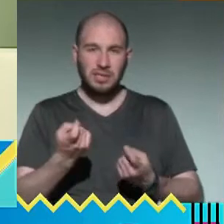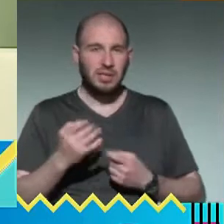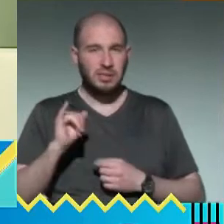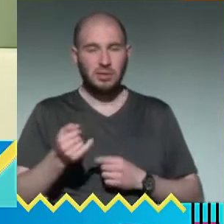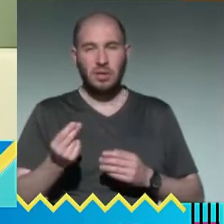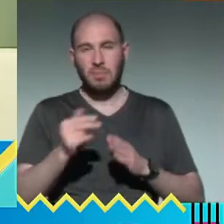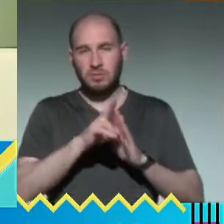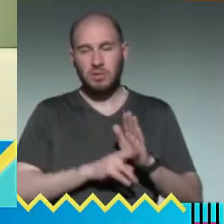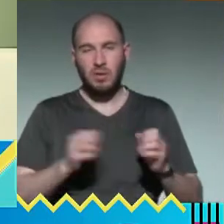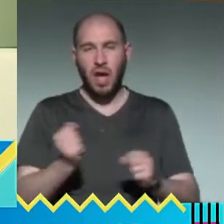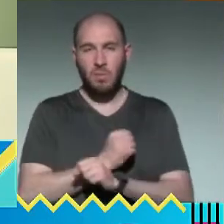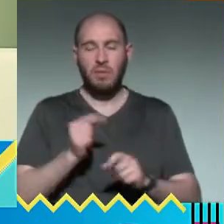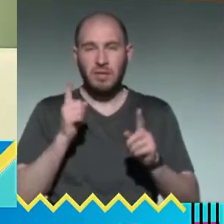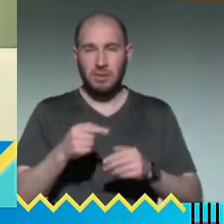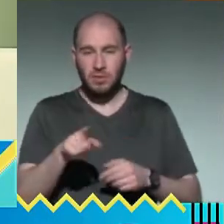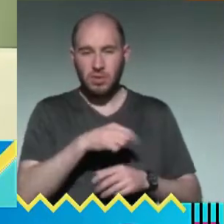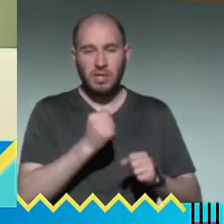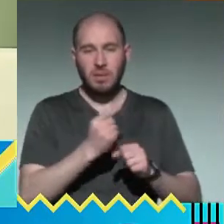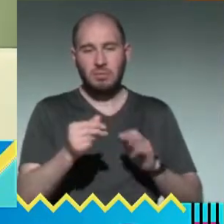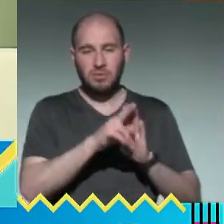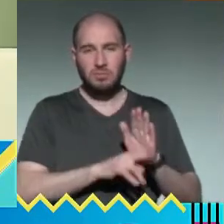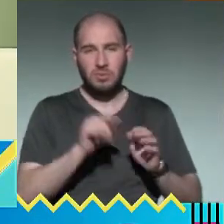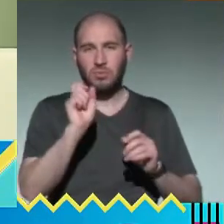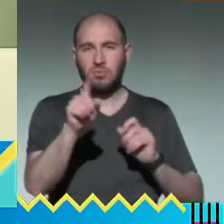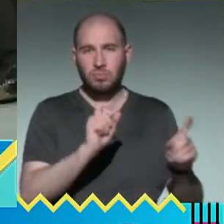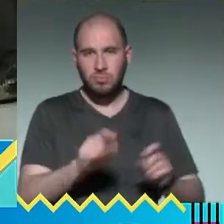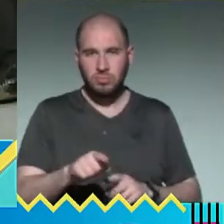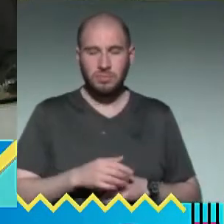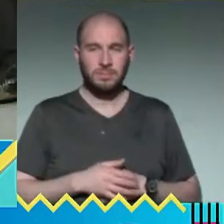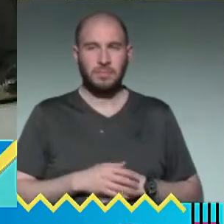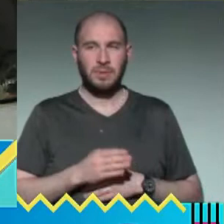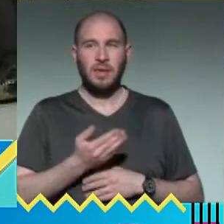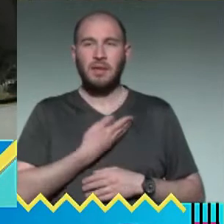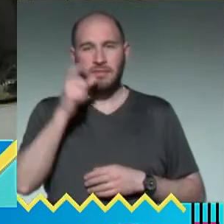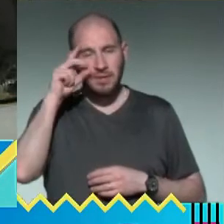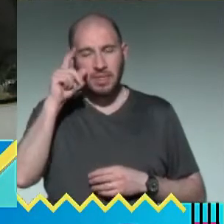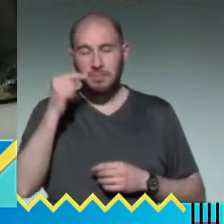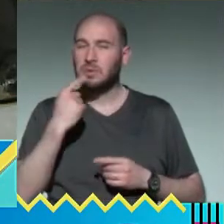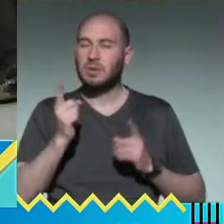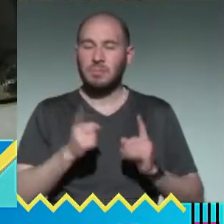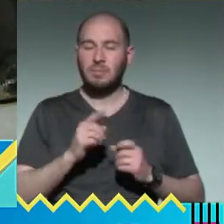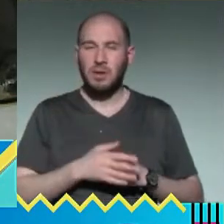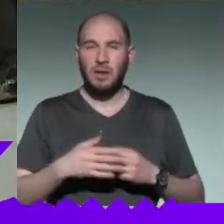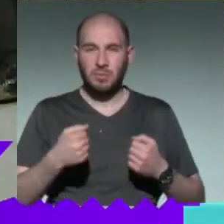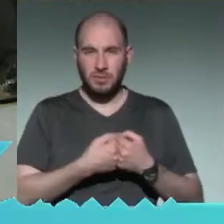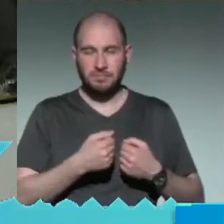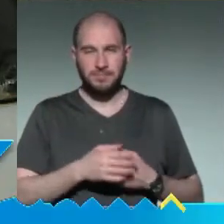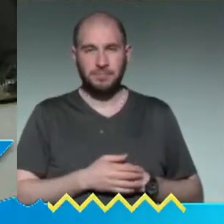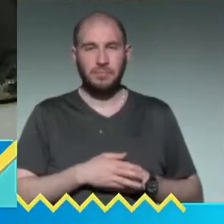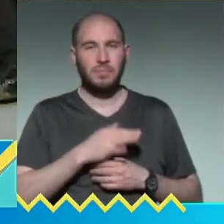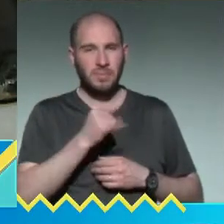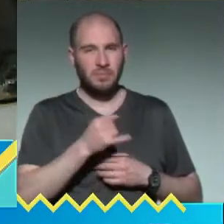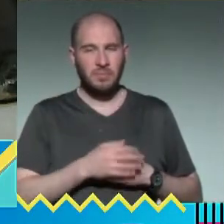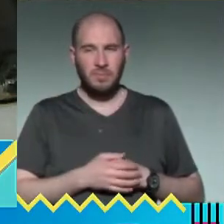necesitan que el presupuesto se apruebe también para ellos trabajar sus presupuestos locales. Fede, te transmito esa pregunta, el acuerdo Sí, bueno, del yo,